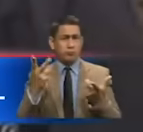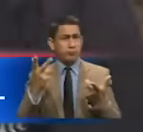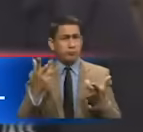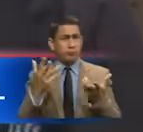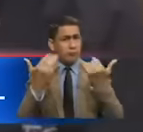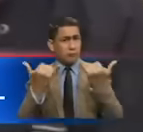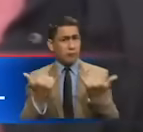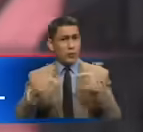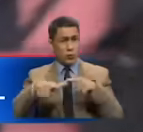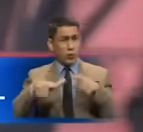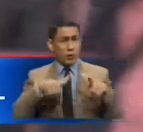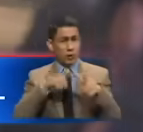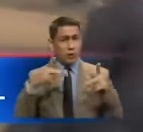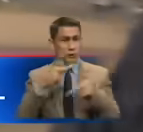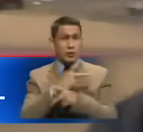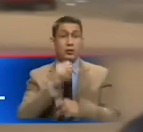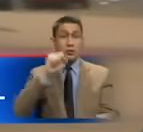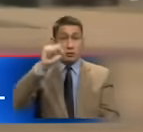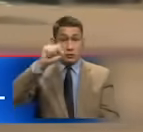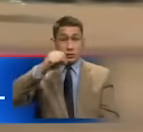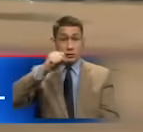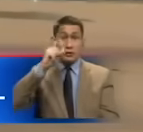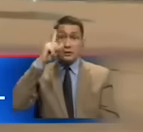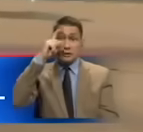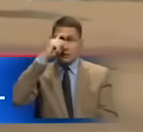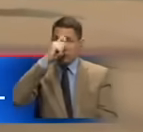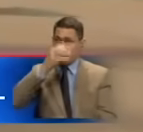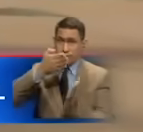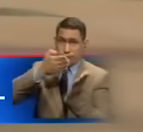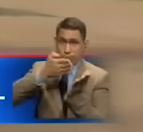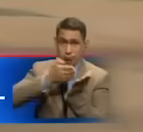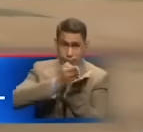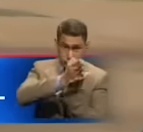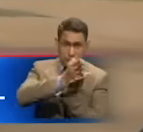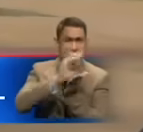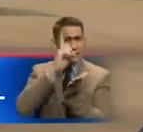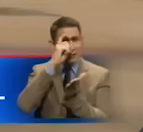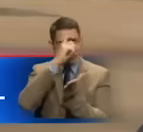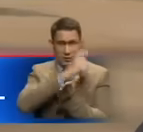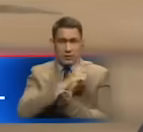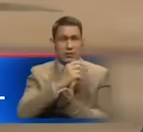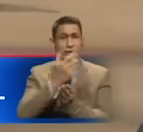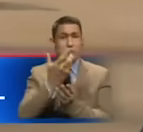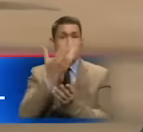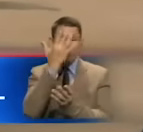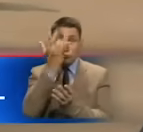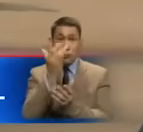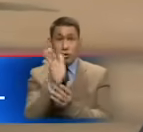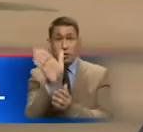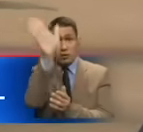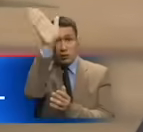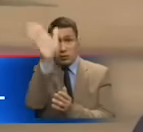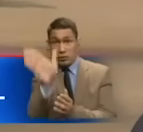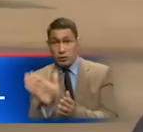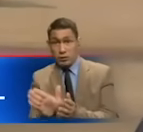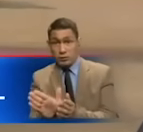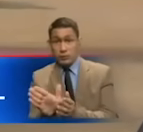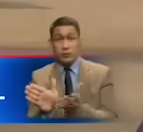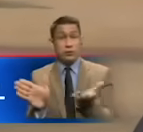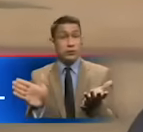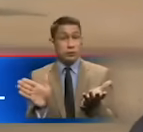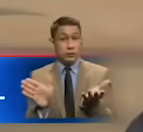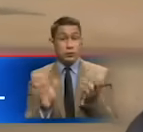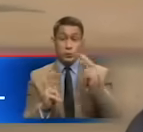y peligrosos. Sitios de difícil acceso, que tienen cercas perimétricas, que tienen cerramientos que no están autorizados